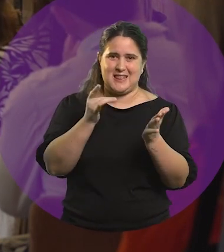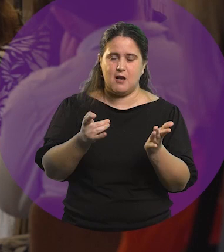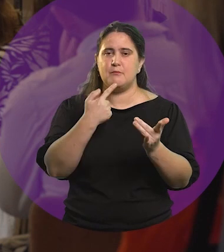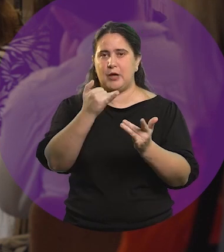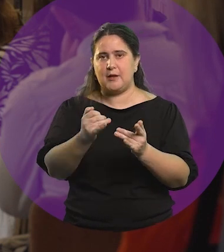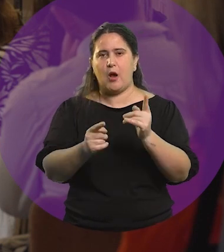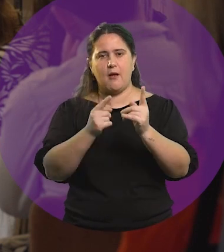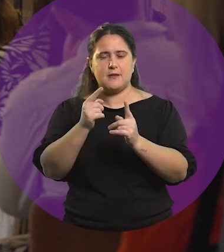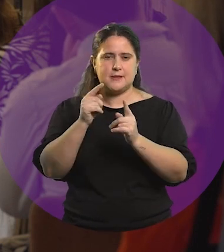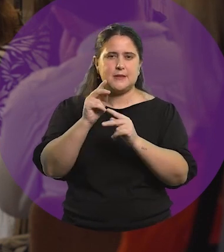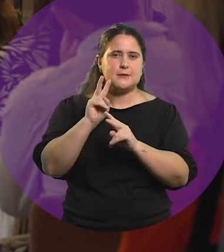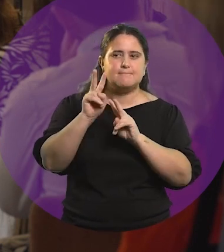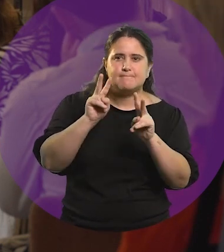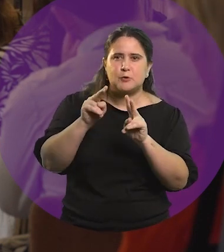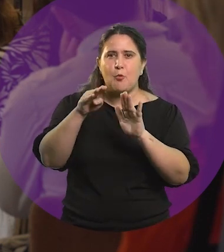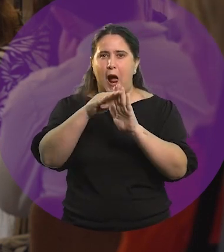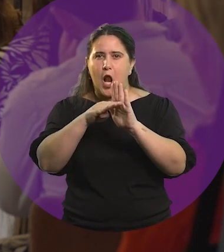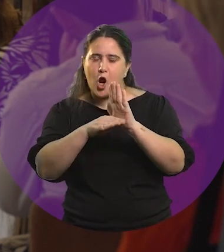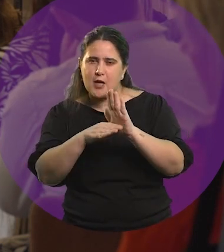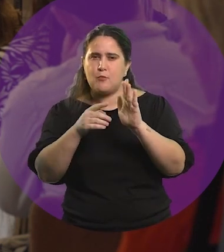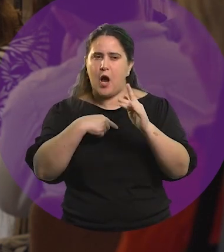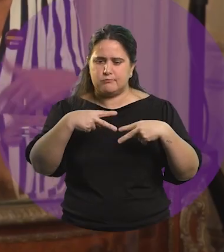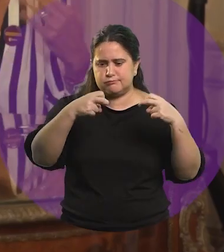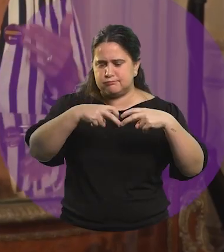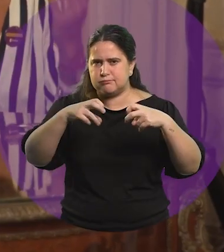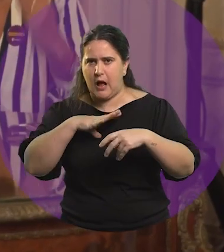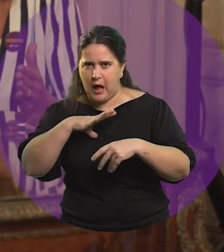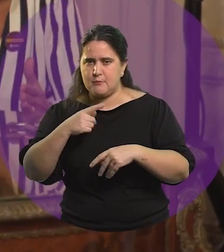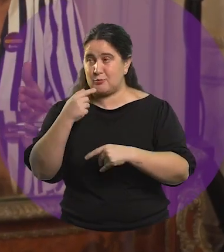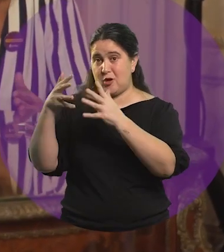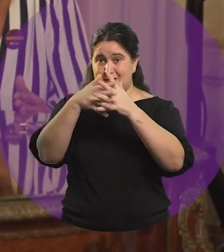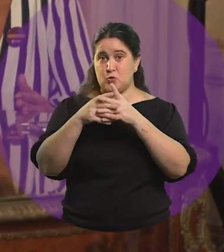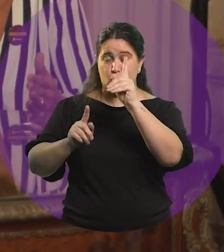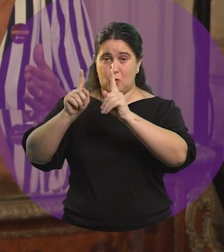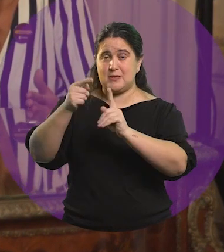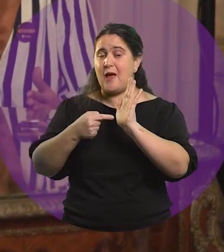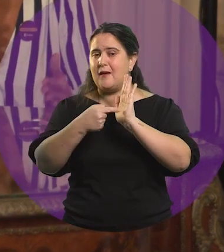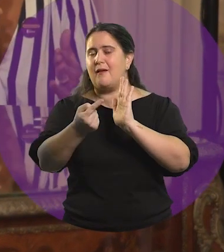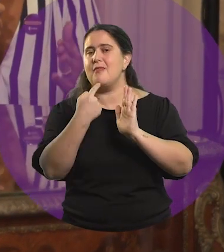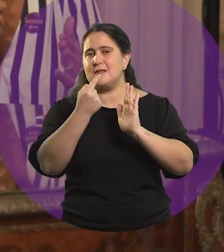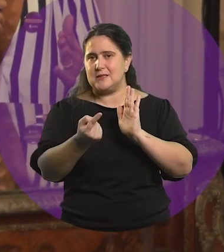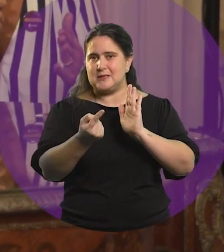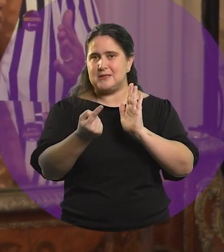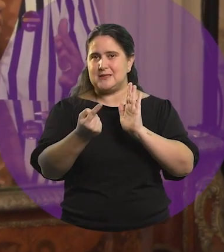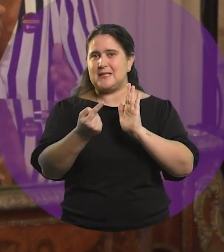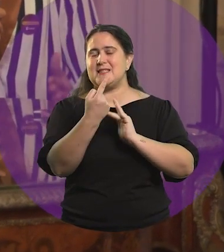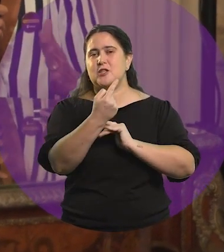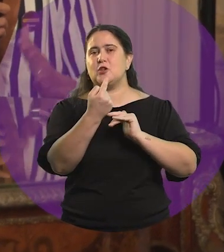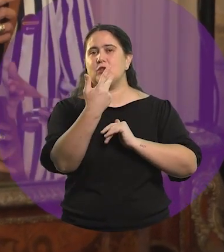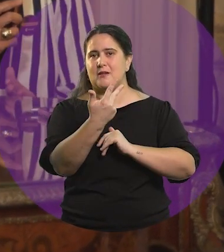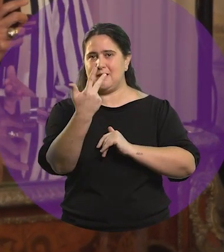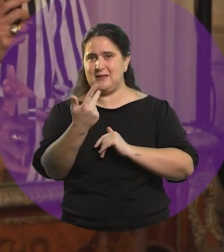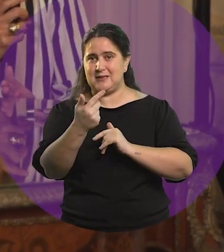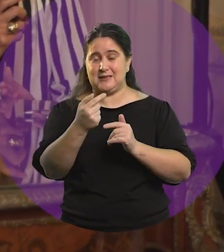digital y cómo, por ejemplo, cuando miramos las cuestiones de algoritmos, hay un montón de estudios, hay uno de Stanford específicamente que mira